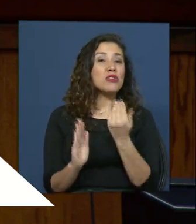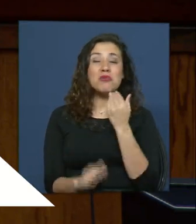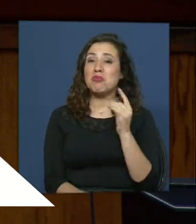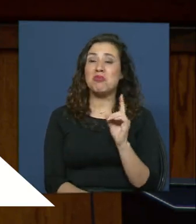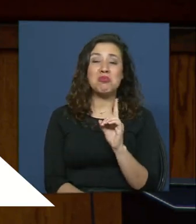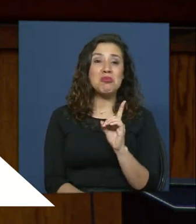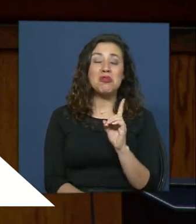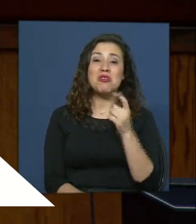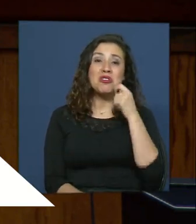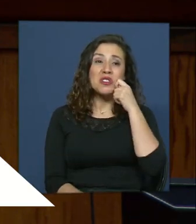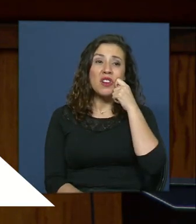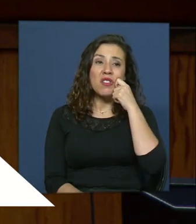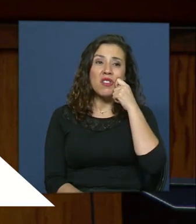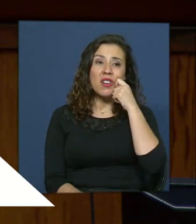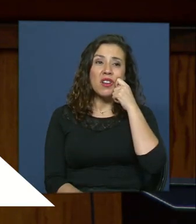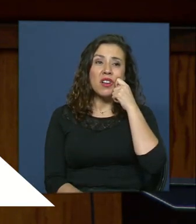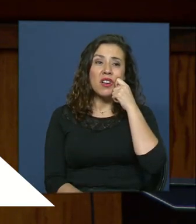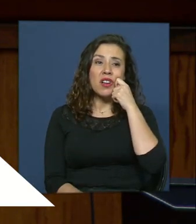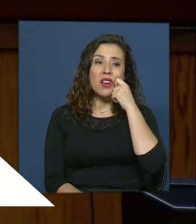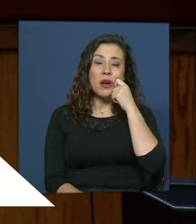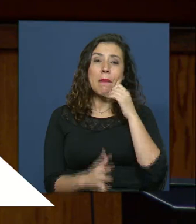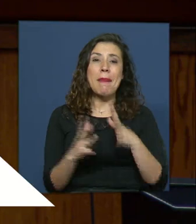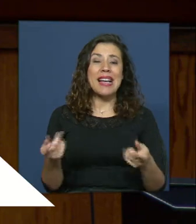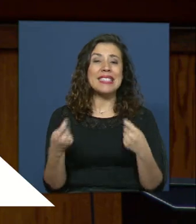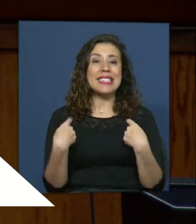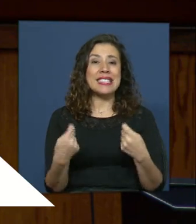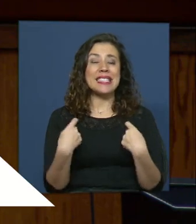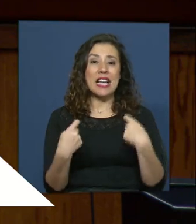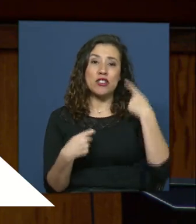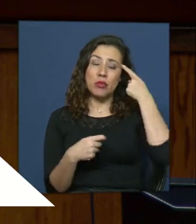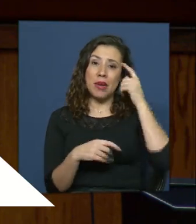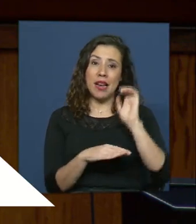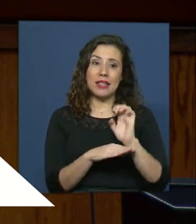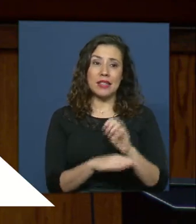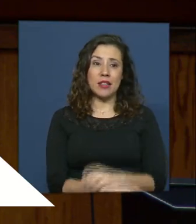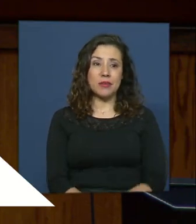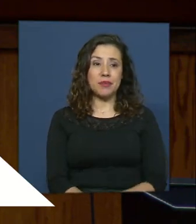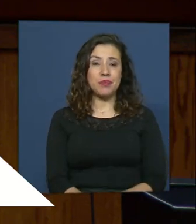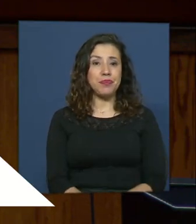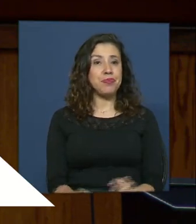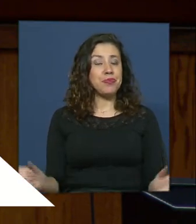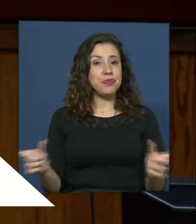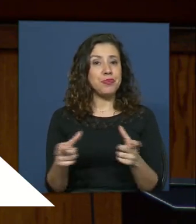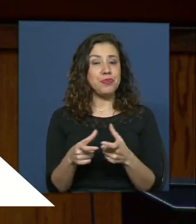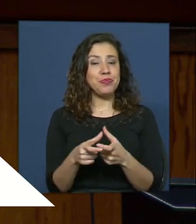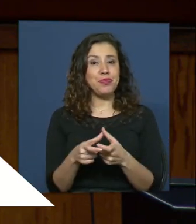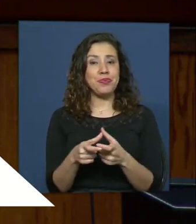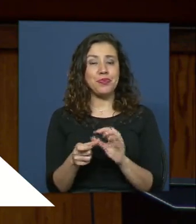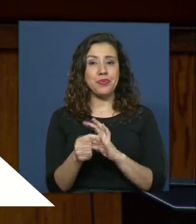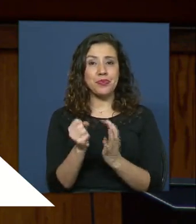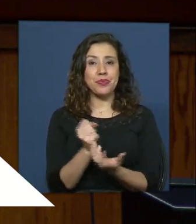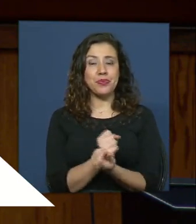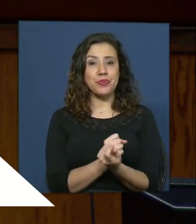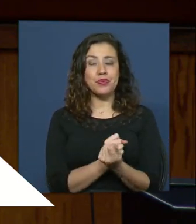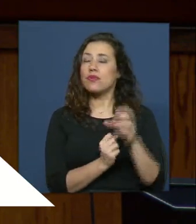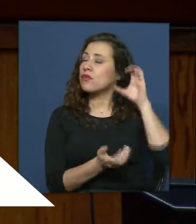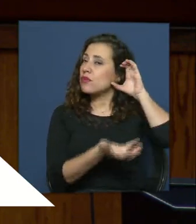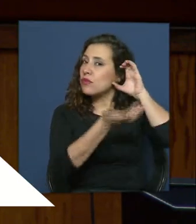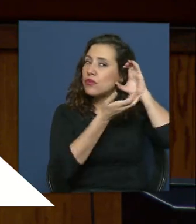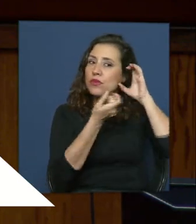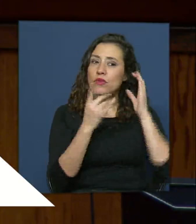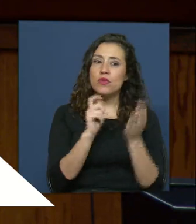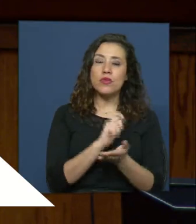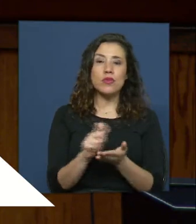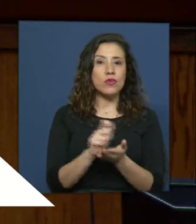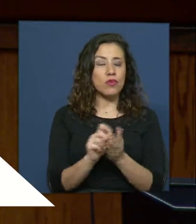tampoco significan mayor gasto fiscal. Nuestra Comisión de Hacienda escuchó a la